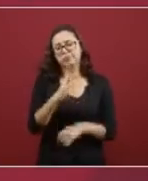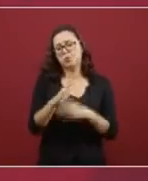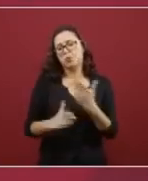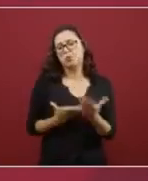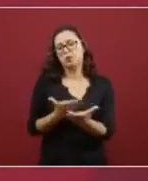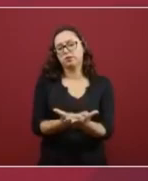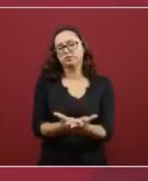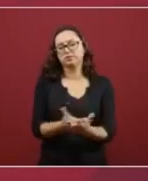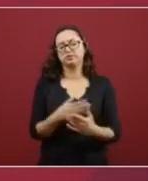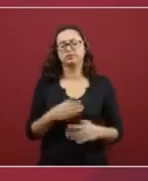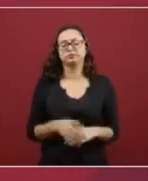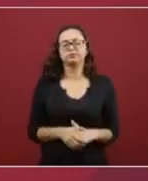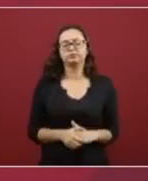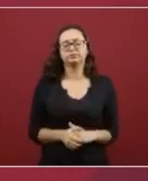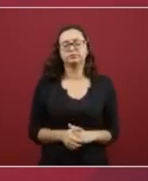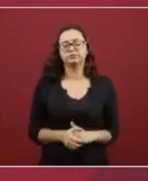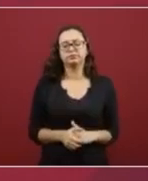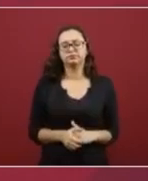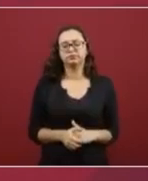que tiene